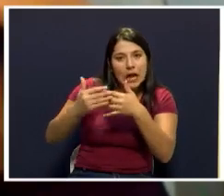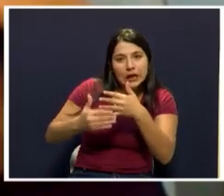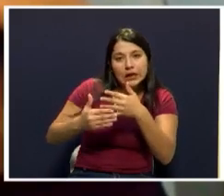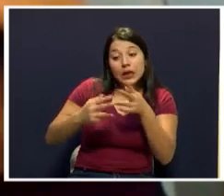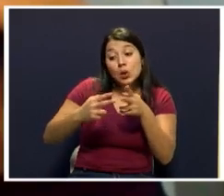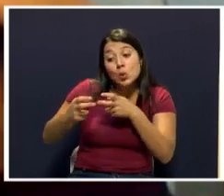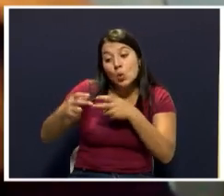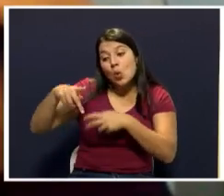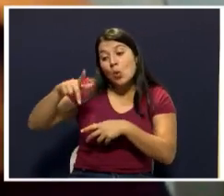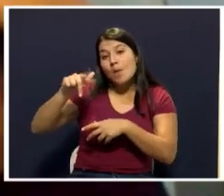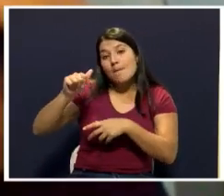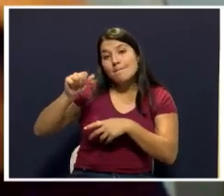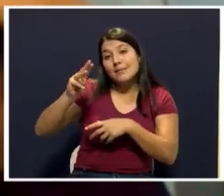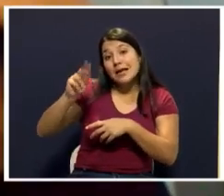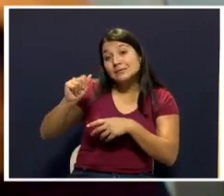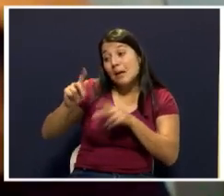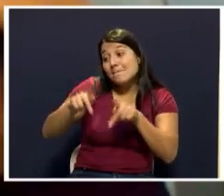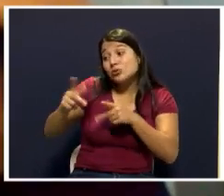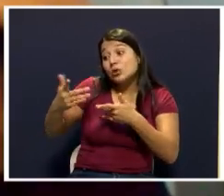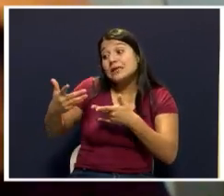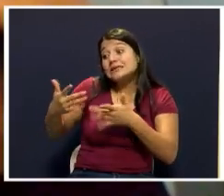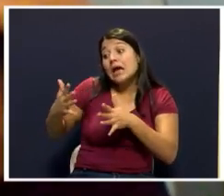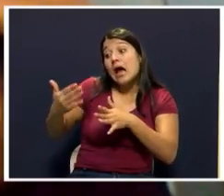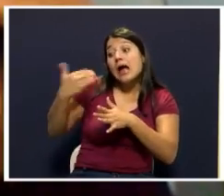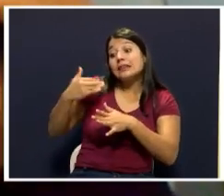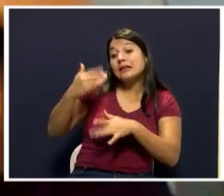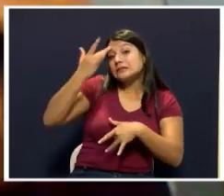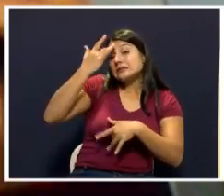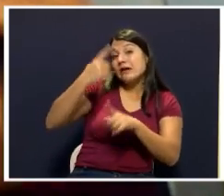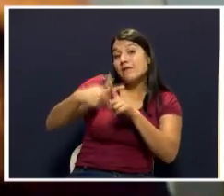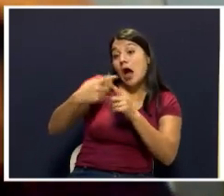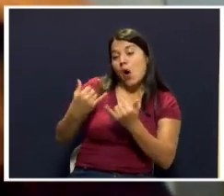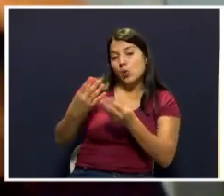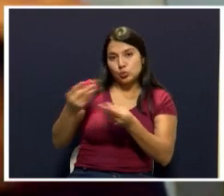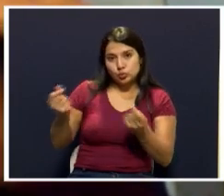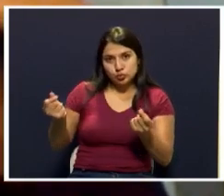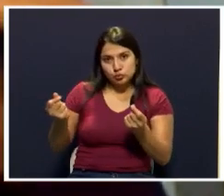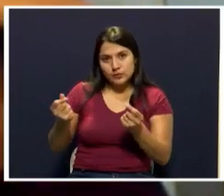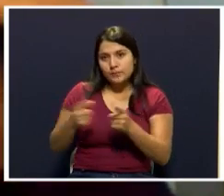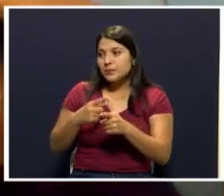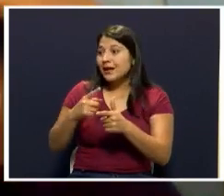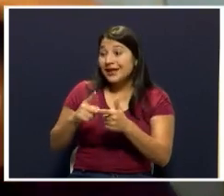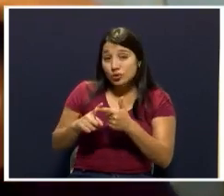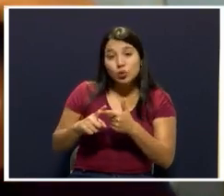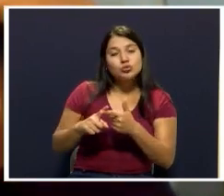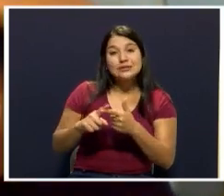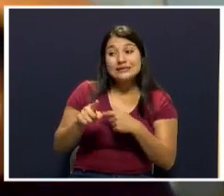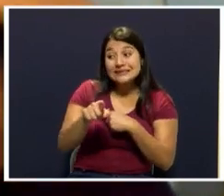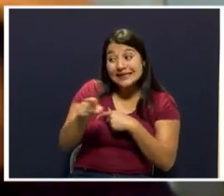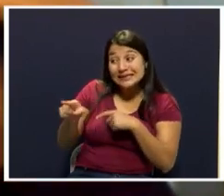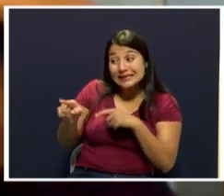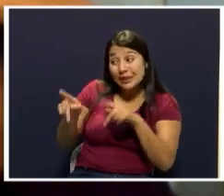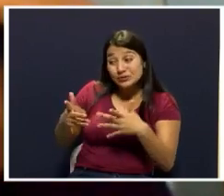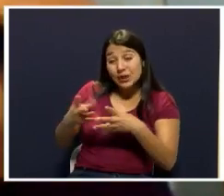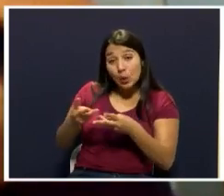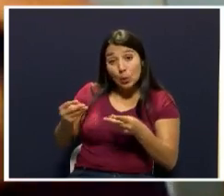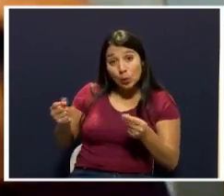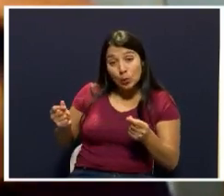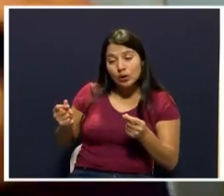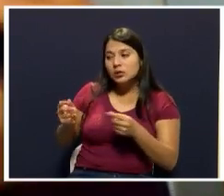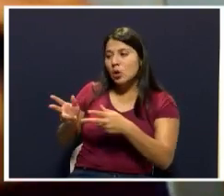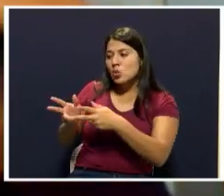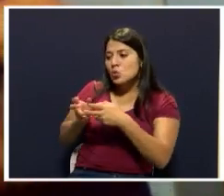recuperado. Entonces, ahí lo que ocurriría es que se van acumulando plasma de estas personas y se van administrando a los